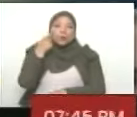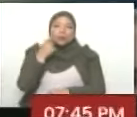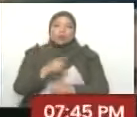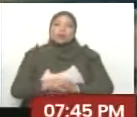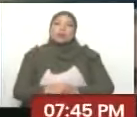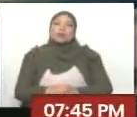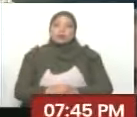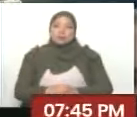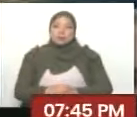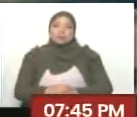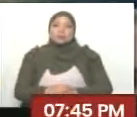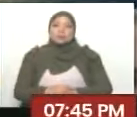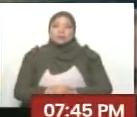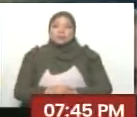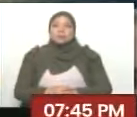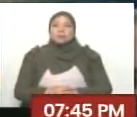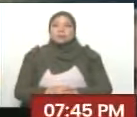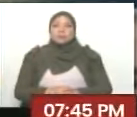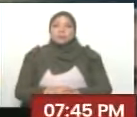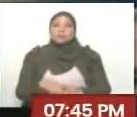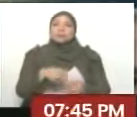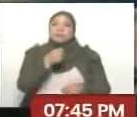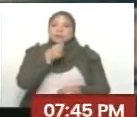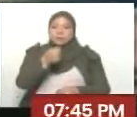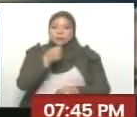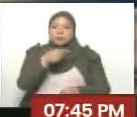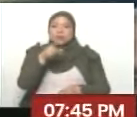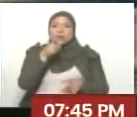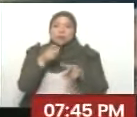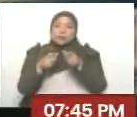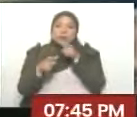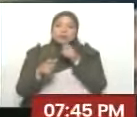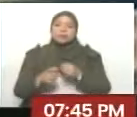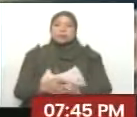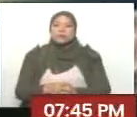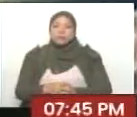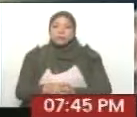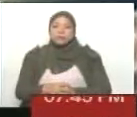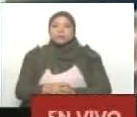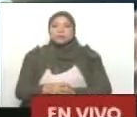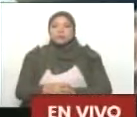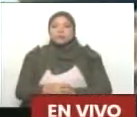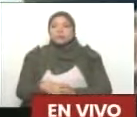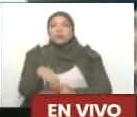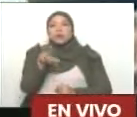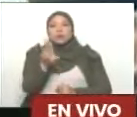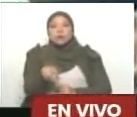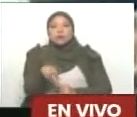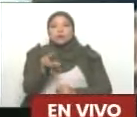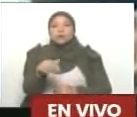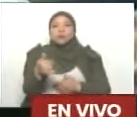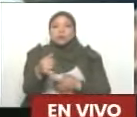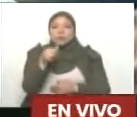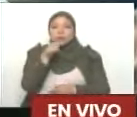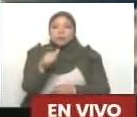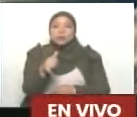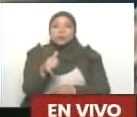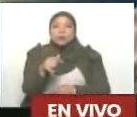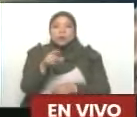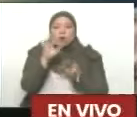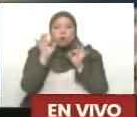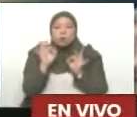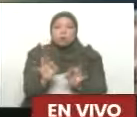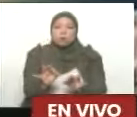vez, como lo decía el mismo periodista en su pregunta, nunca había pasado que se atacara con tanta